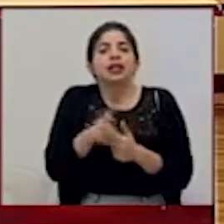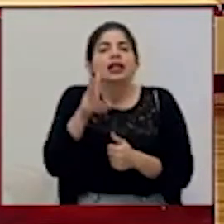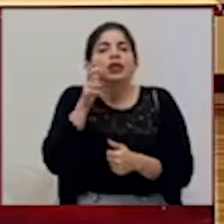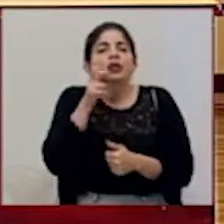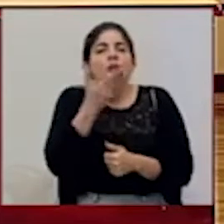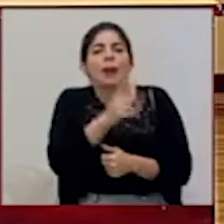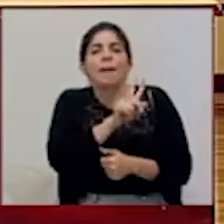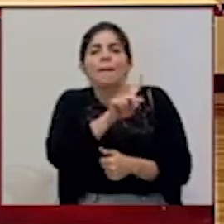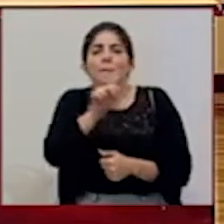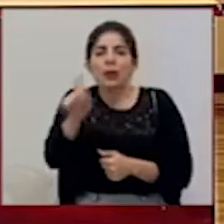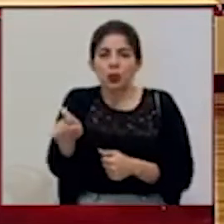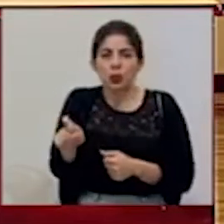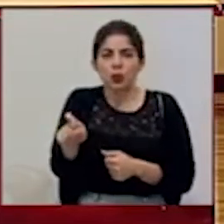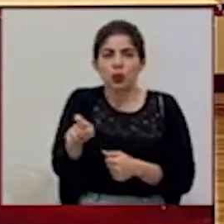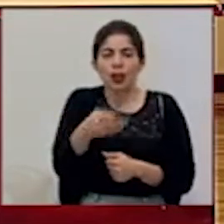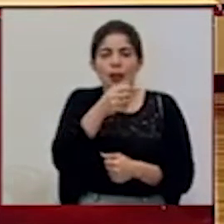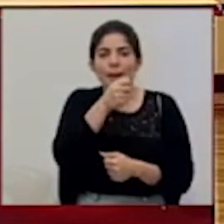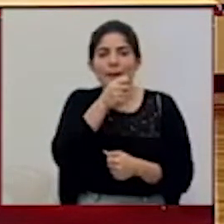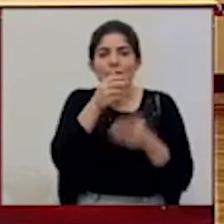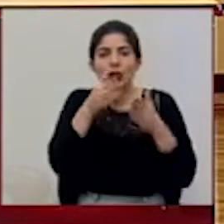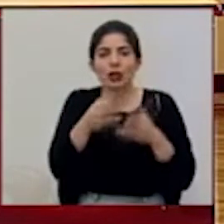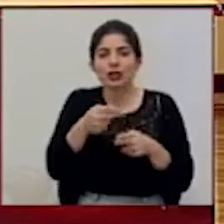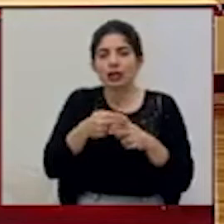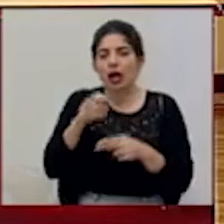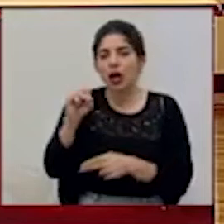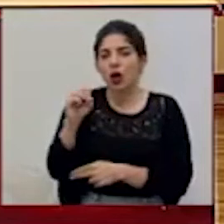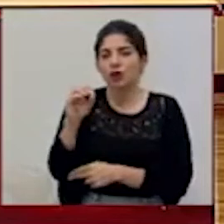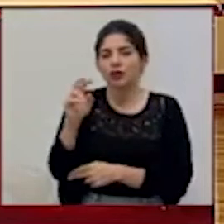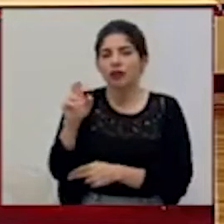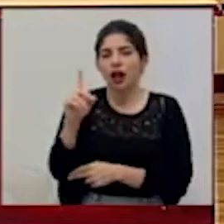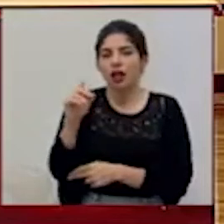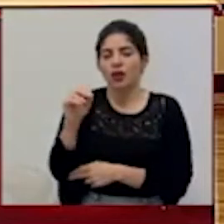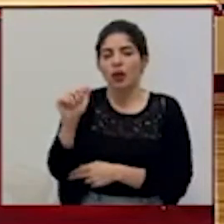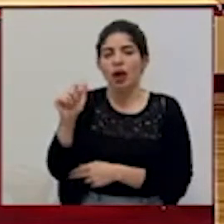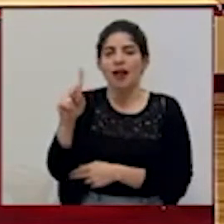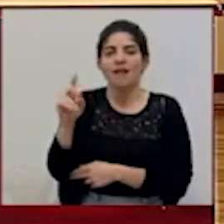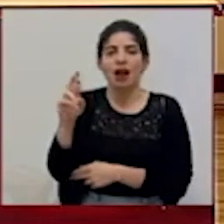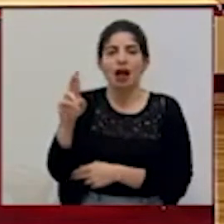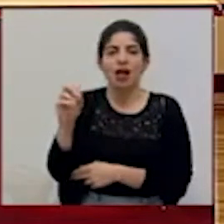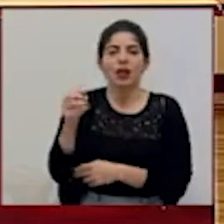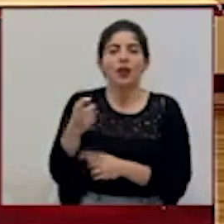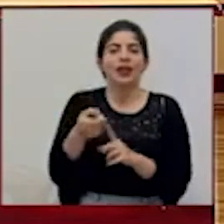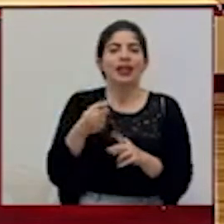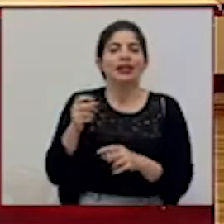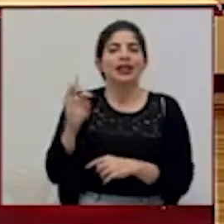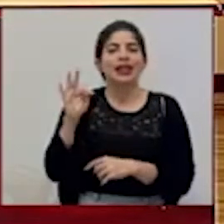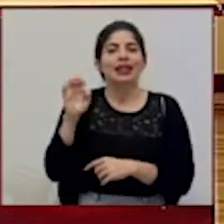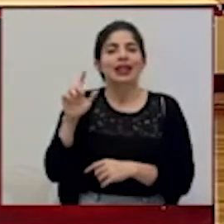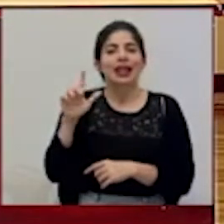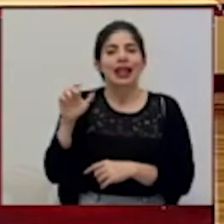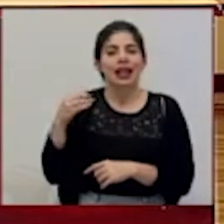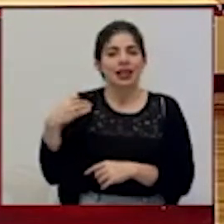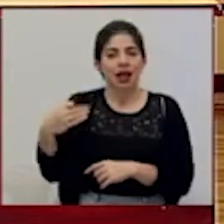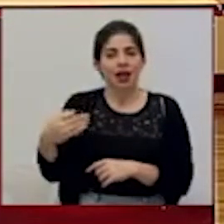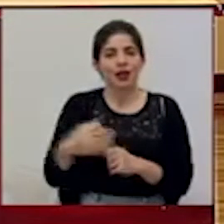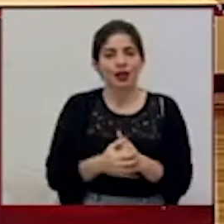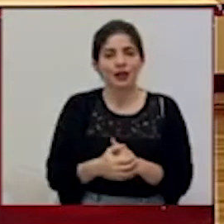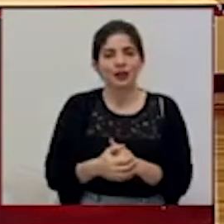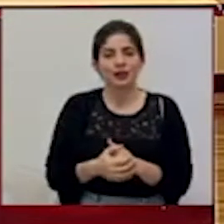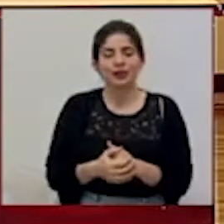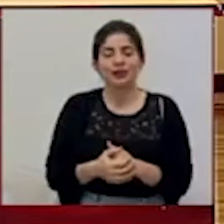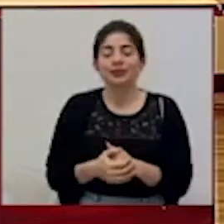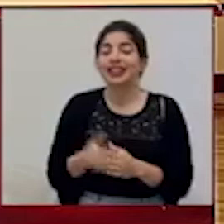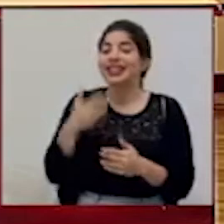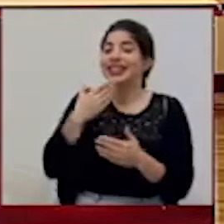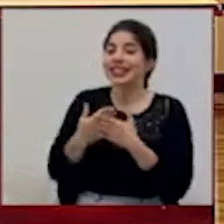escuchar la consulta del colega Osvaldo Alvarado del medio Telediario. Muy buenas tardes, colega. Gracias, muy